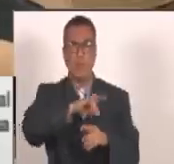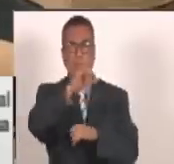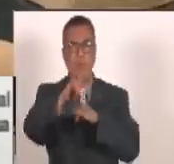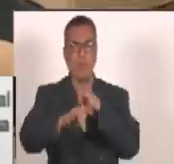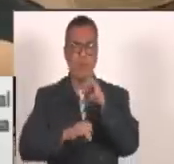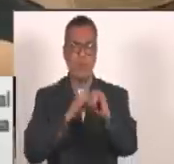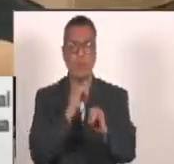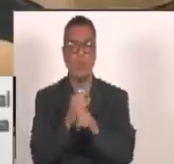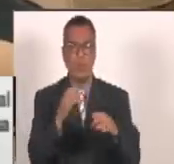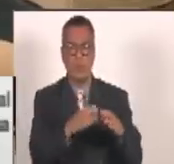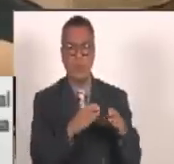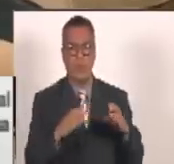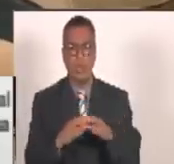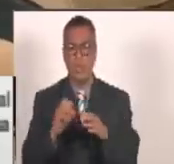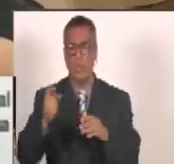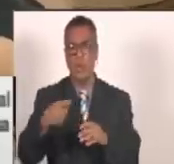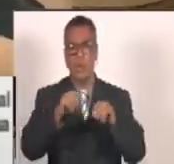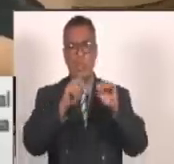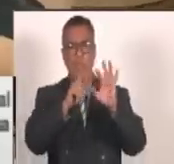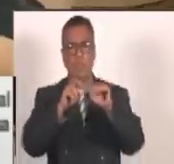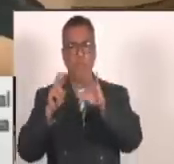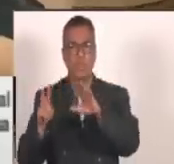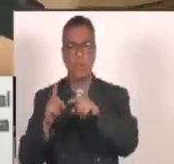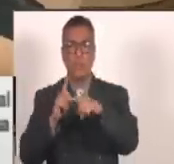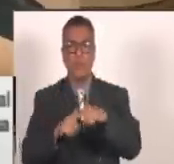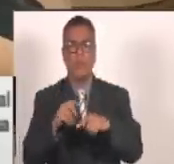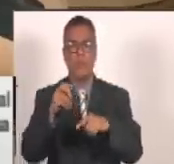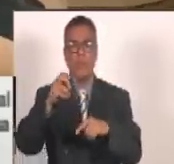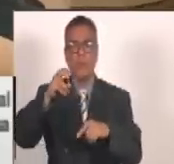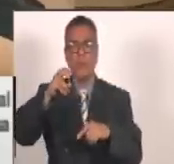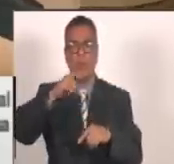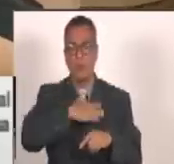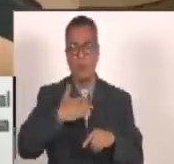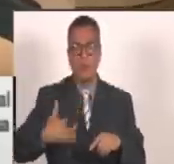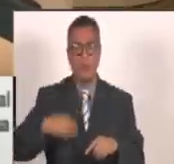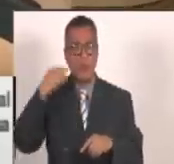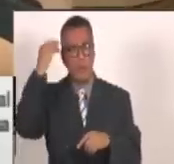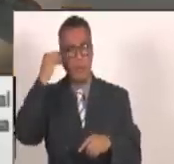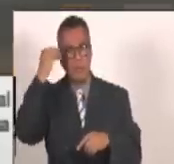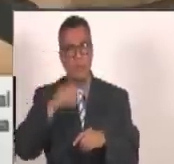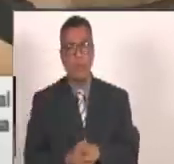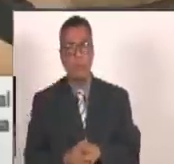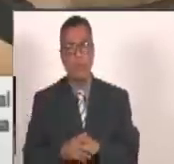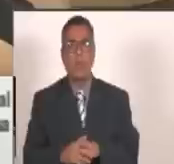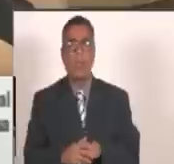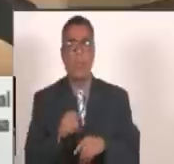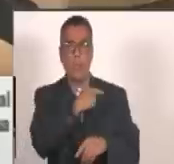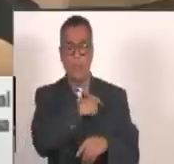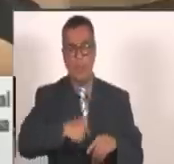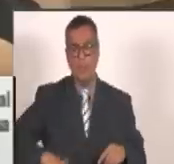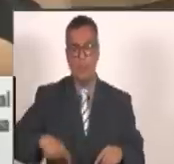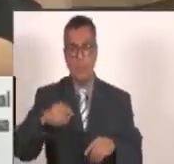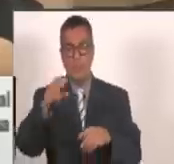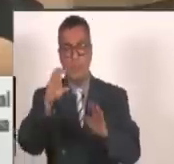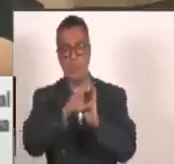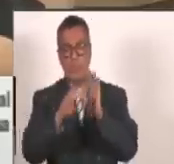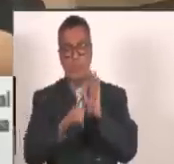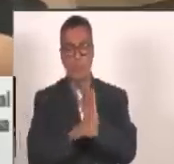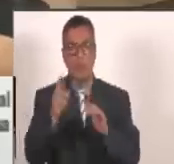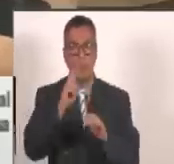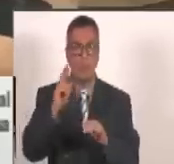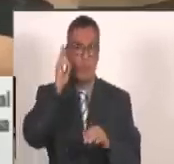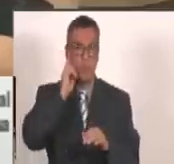internacional y su reunión con el G77 más China. Considerando que el presidente constitucional de la